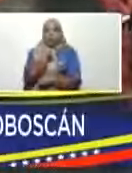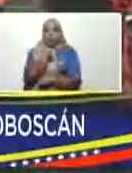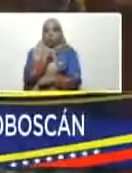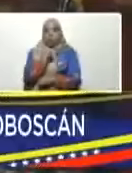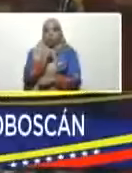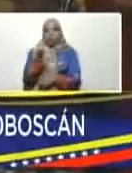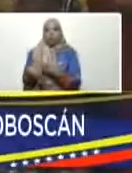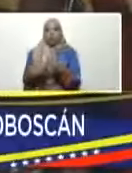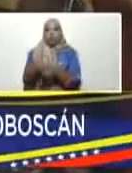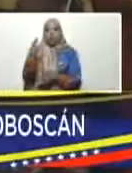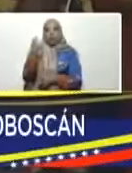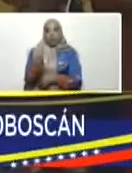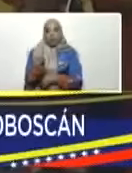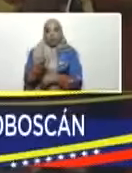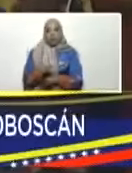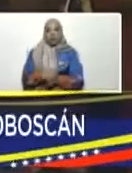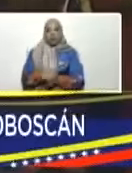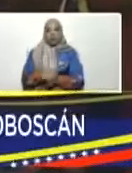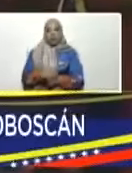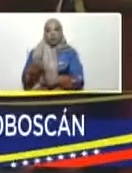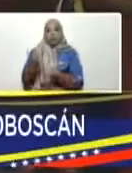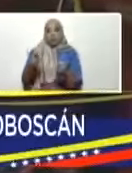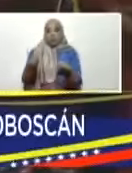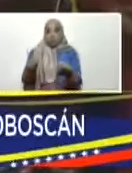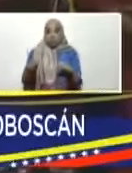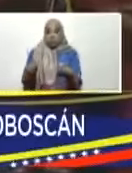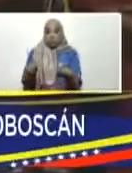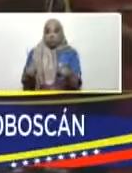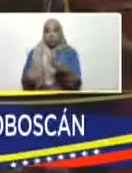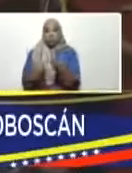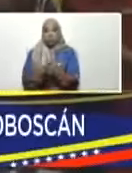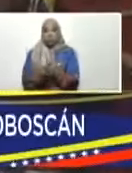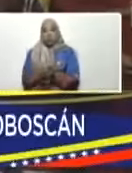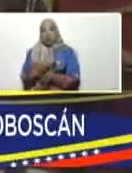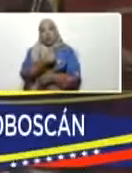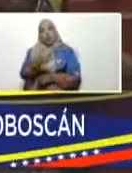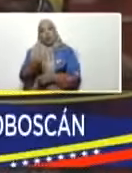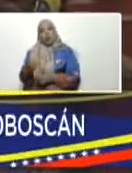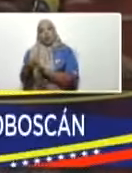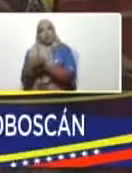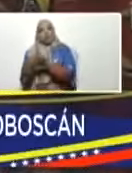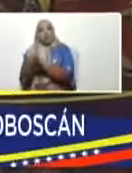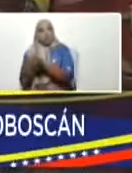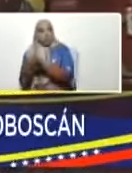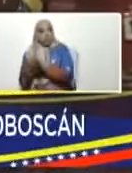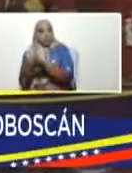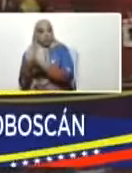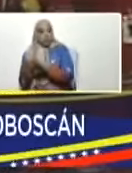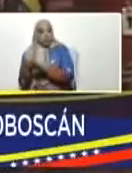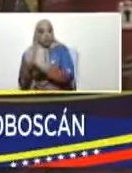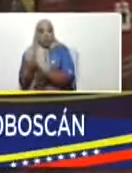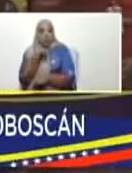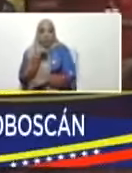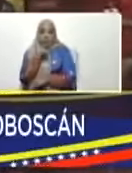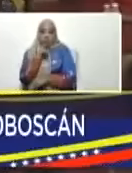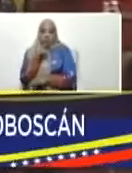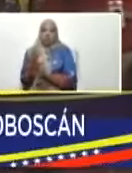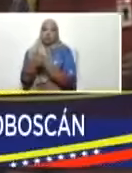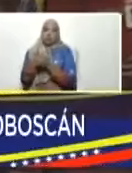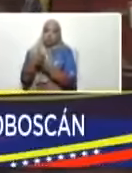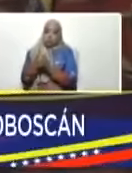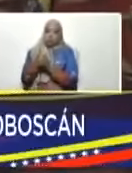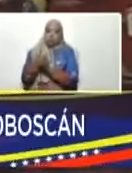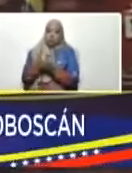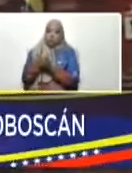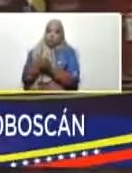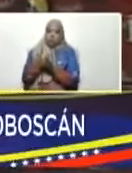Venimos de cero. Las sanciones. Ante cada sanción, parimos una solución. Y